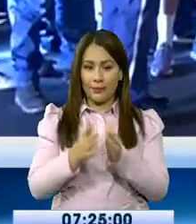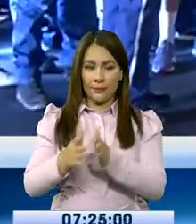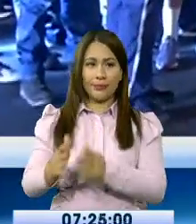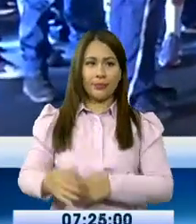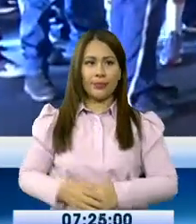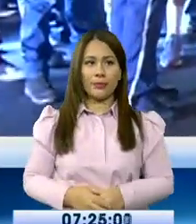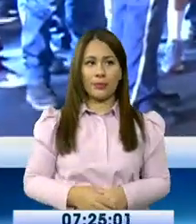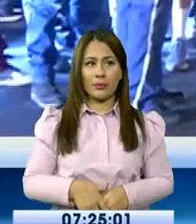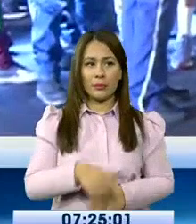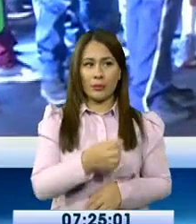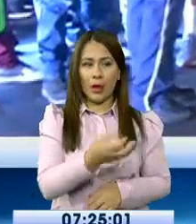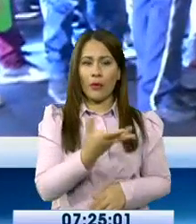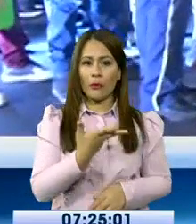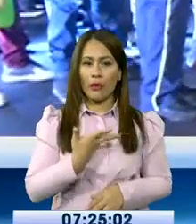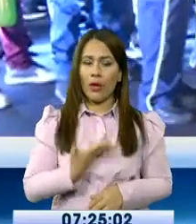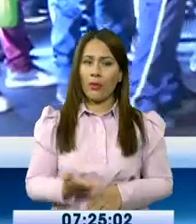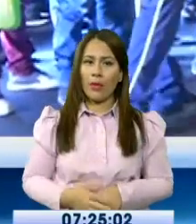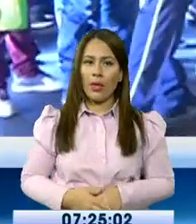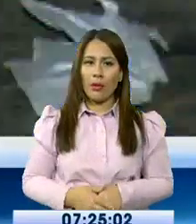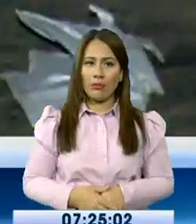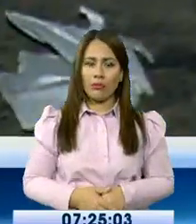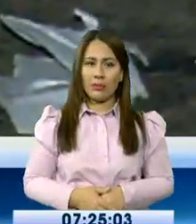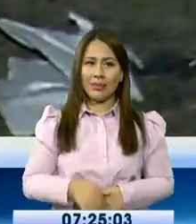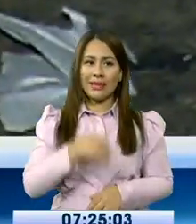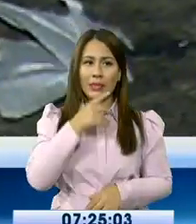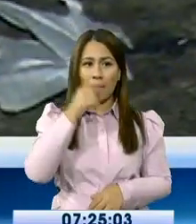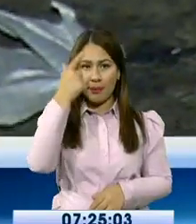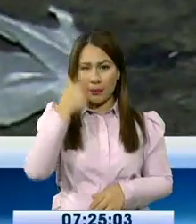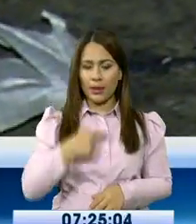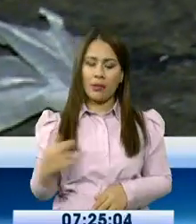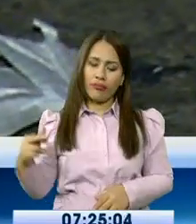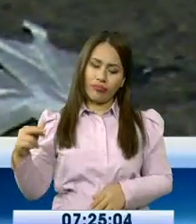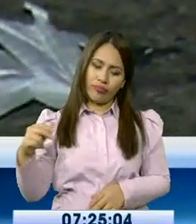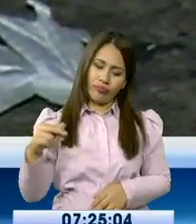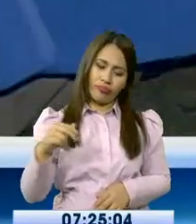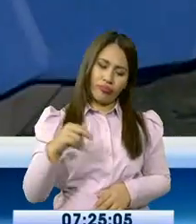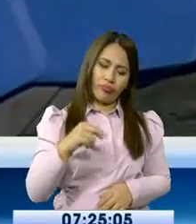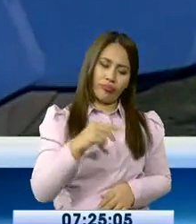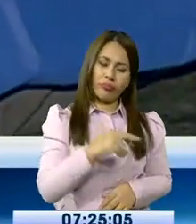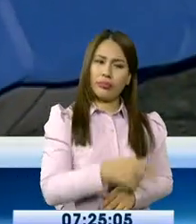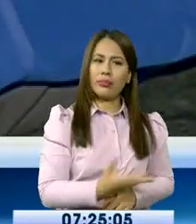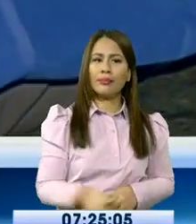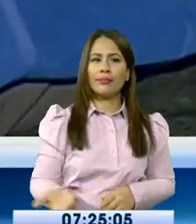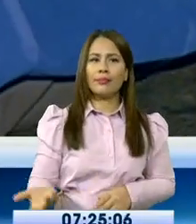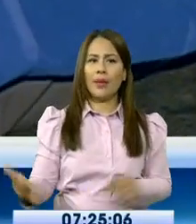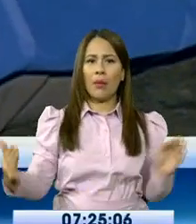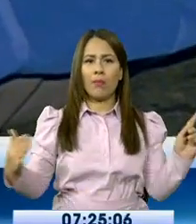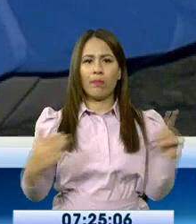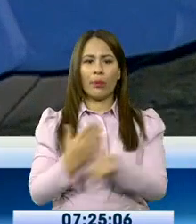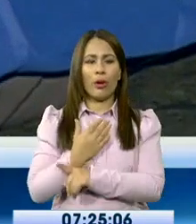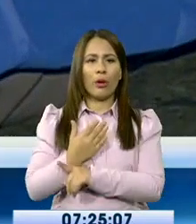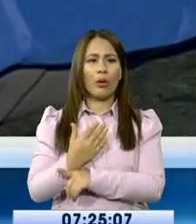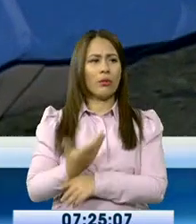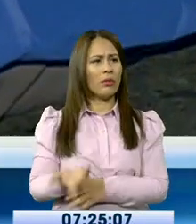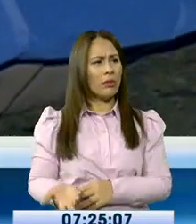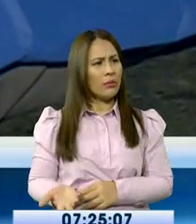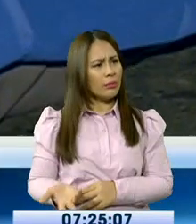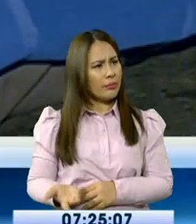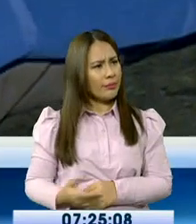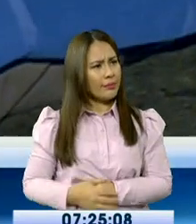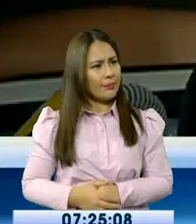de aproximadamente 60 años cruzaba de una vereda a otra. Se dio la fuga, porque se vieron las cosas lo que había hecho el señor